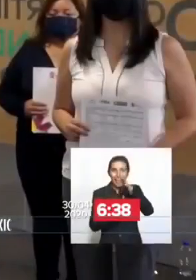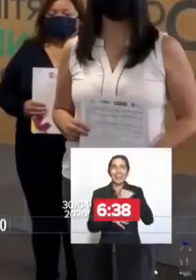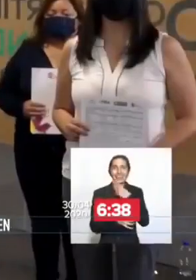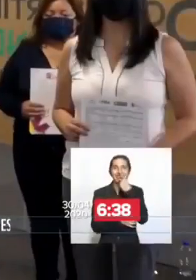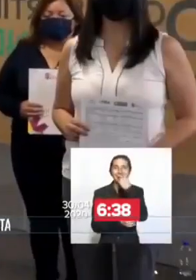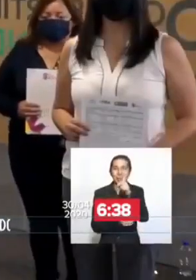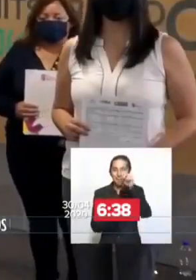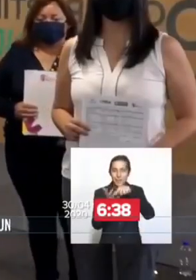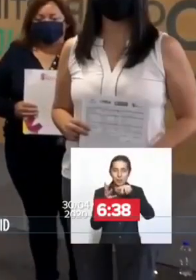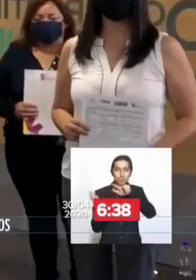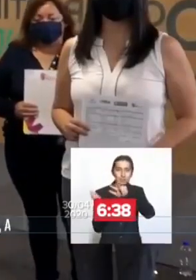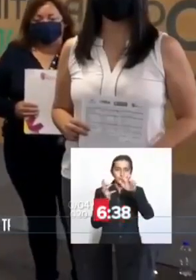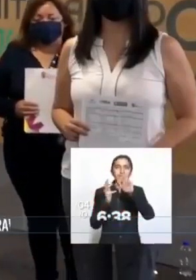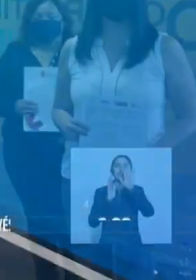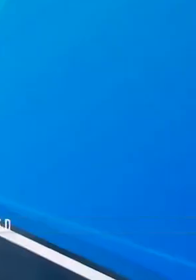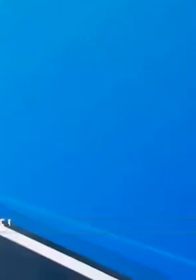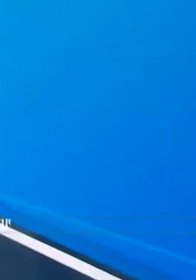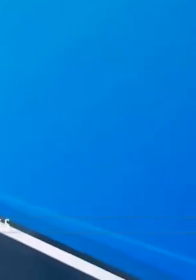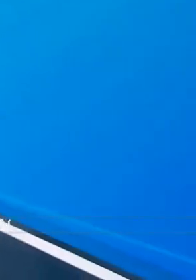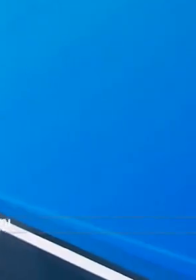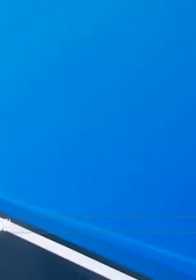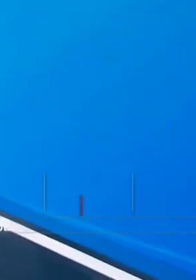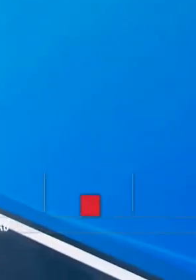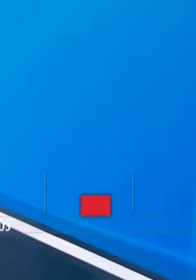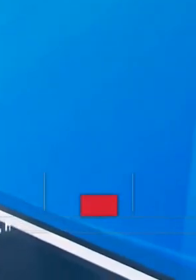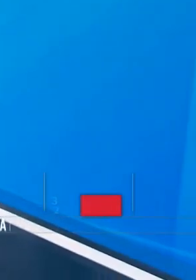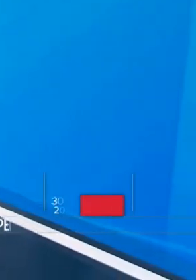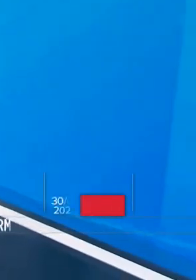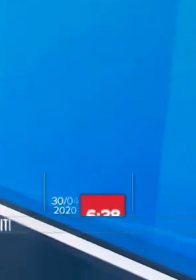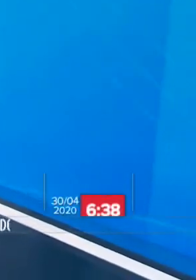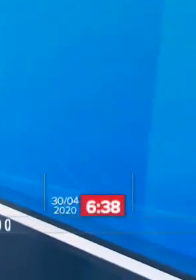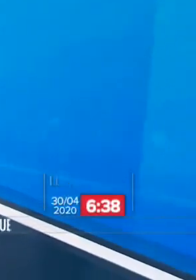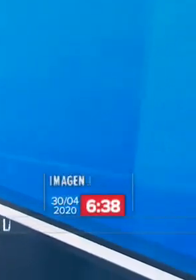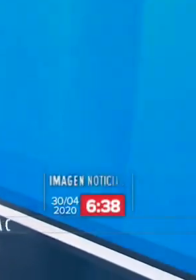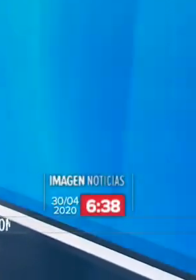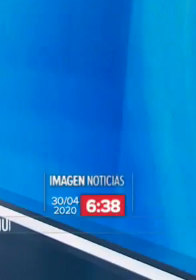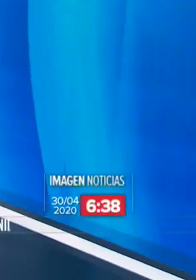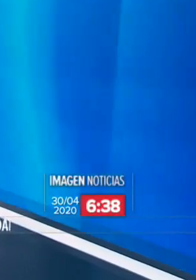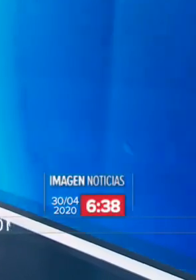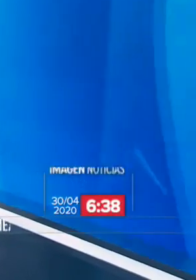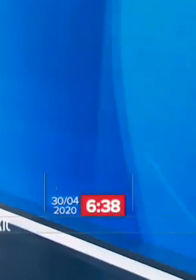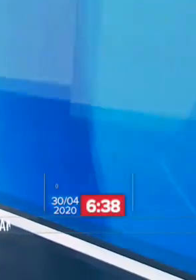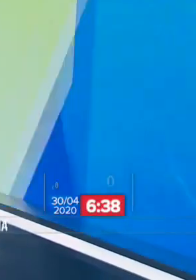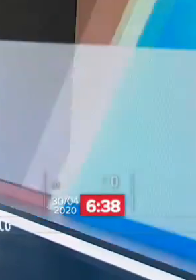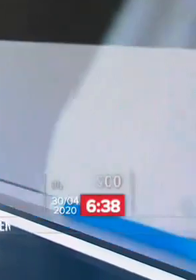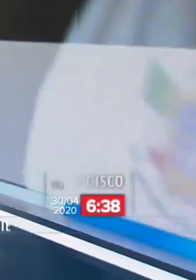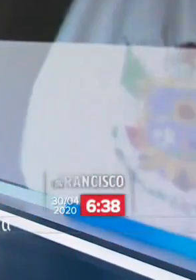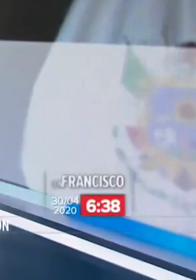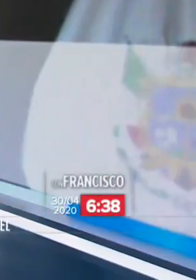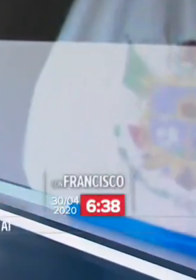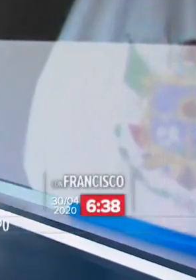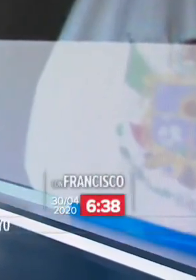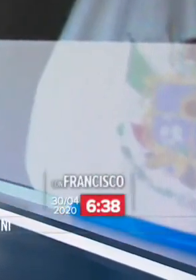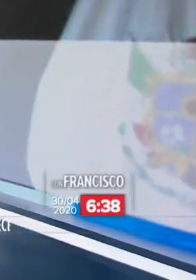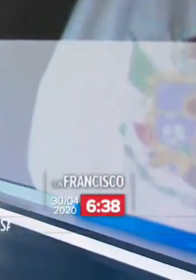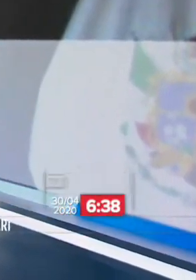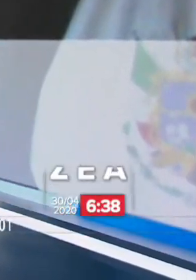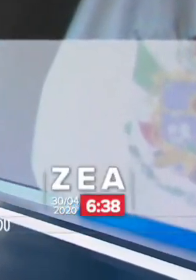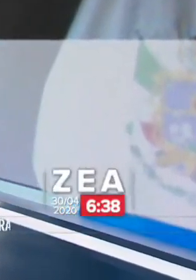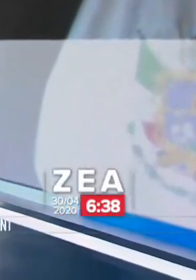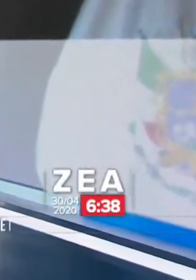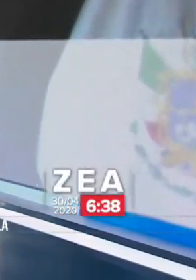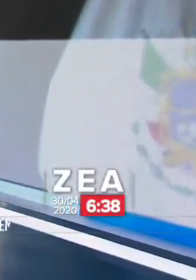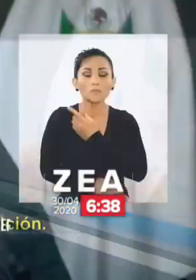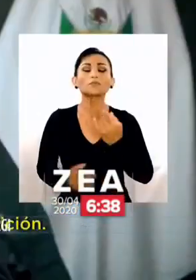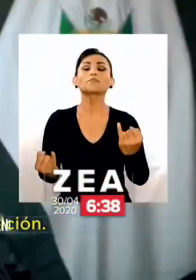intereses en querétaro también el gobernador francisco domínguez anunció la puesta en marcha del programa querétaro fuerte este consiste en una